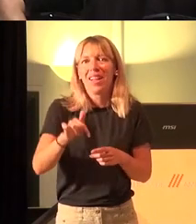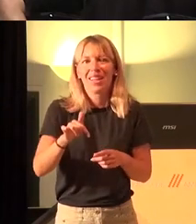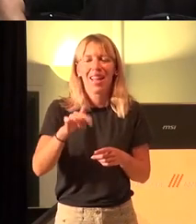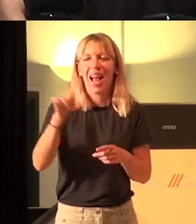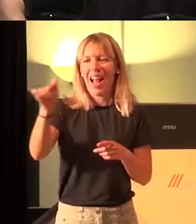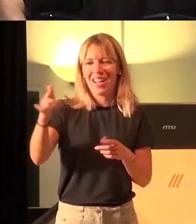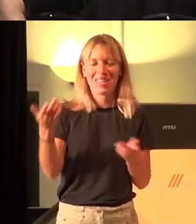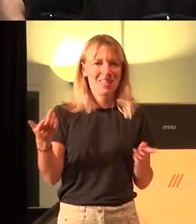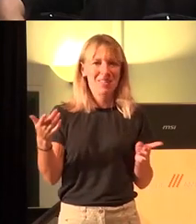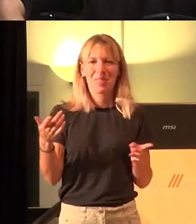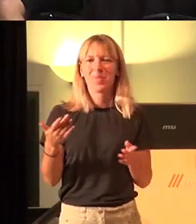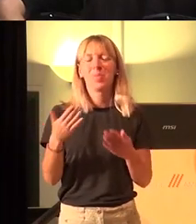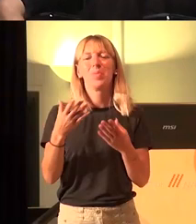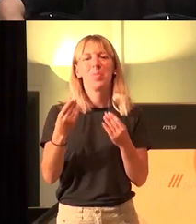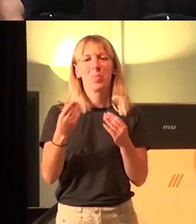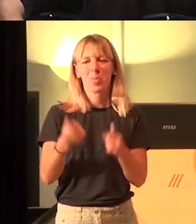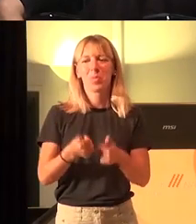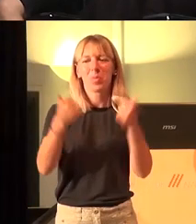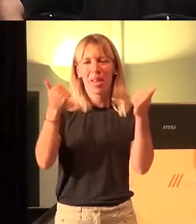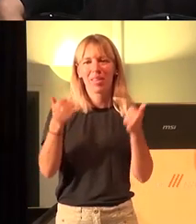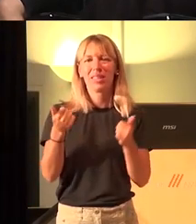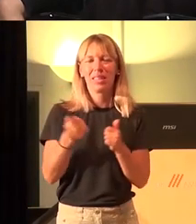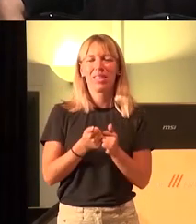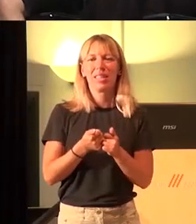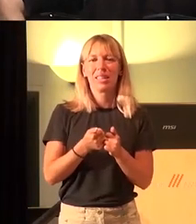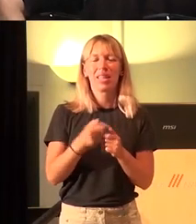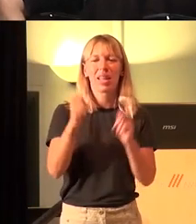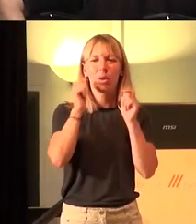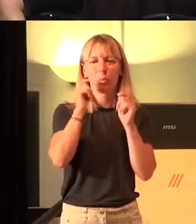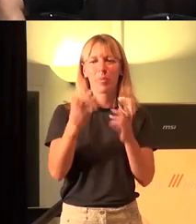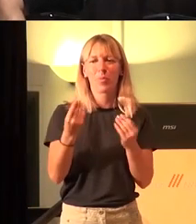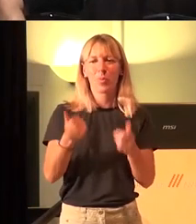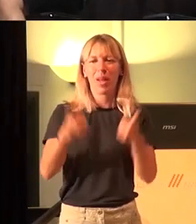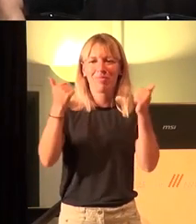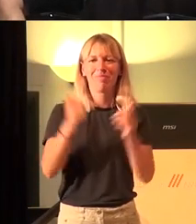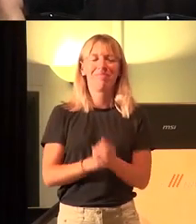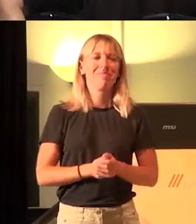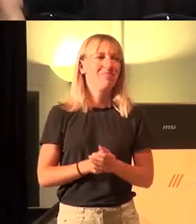ahí, muchísimos más y eso, que cumpláis muchos más.